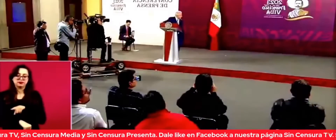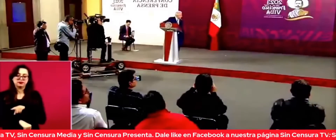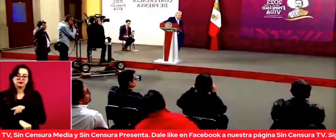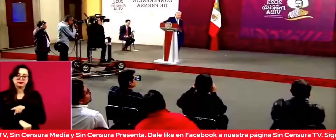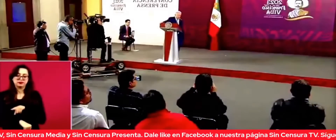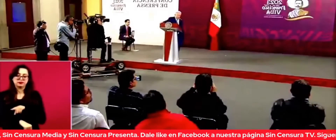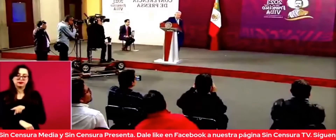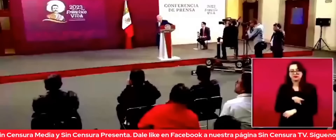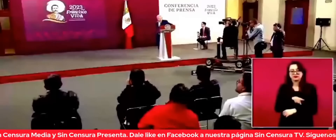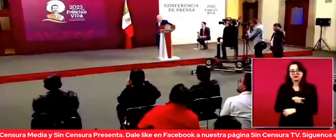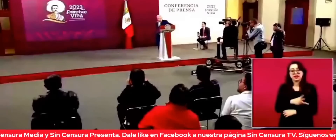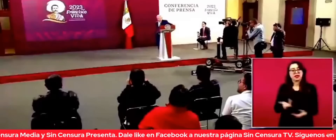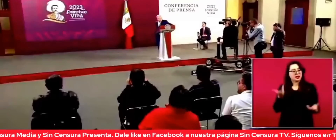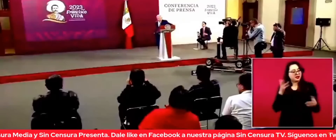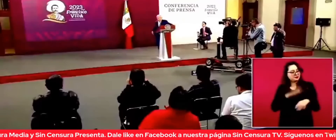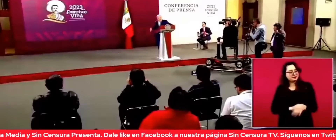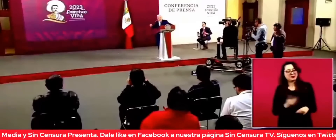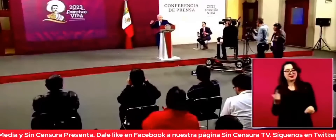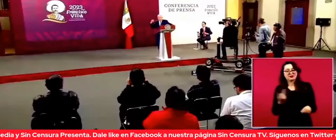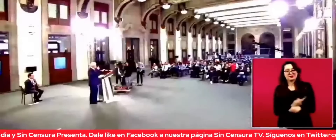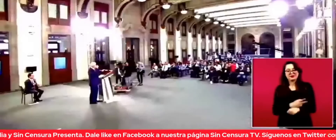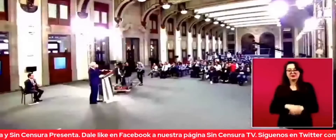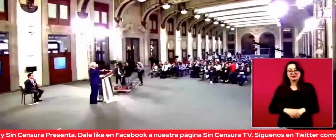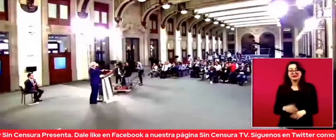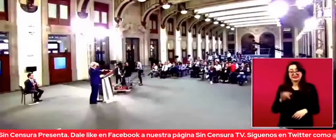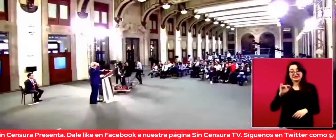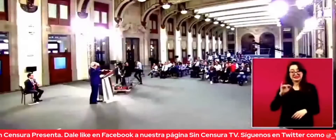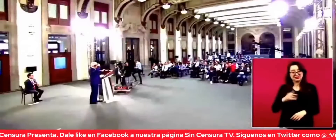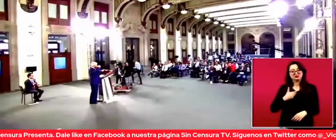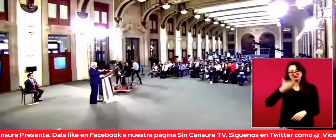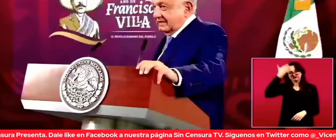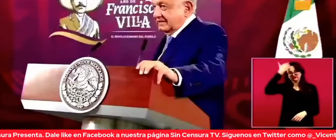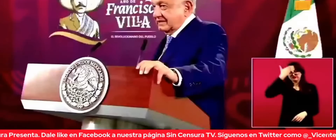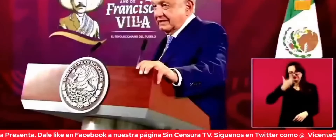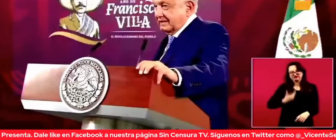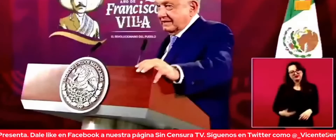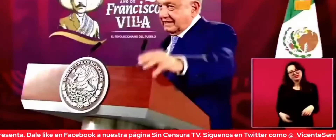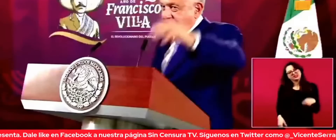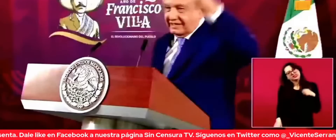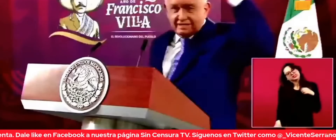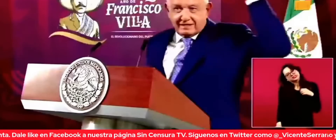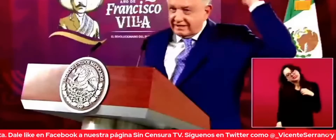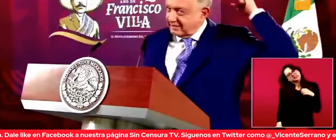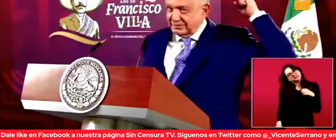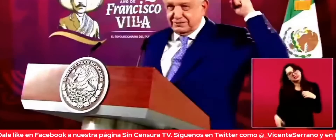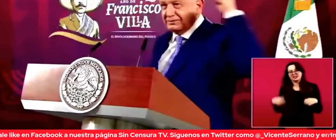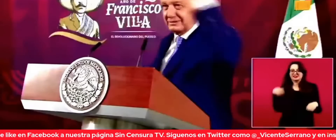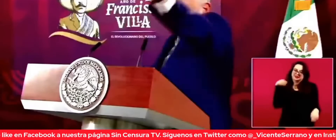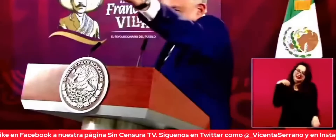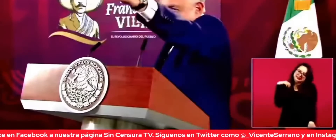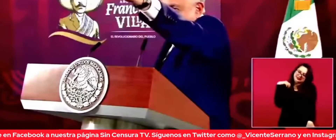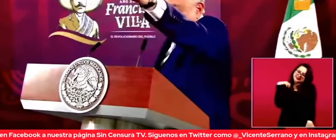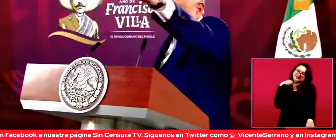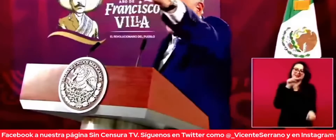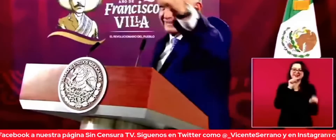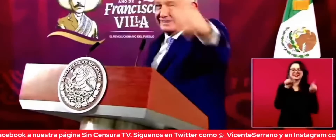más. Sí, tengo paralizado toda la parte derecha y la izquierda